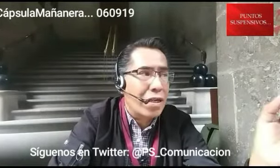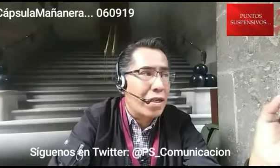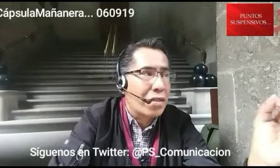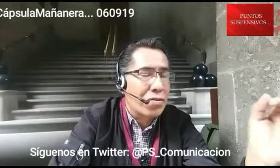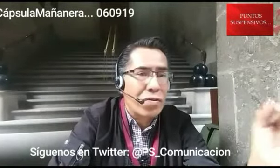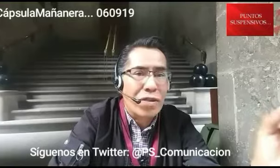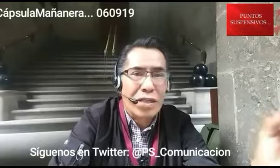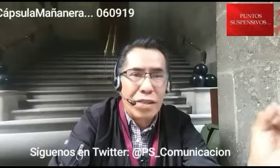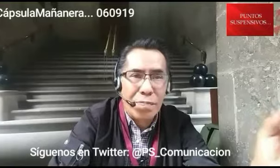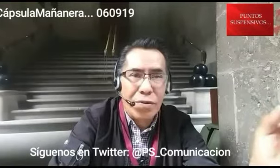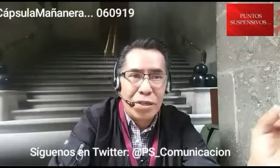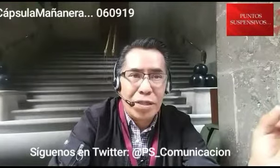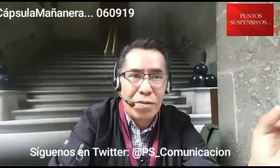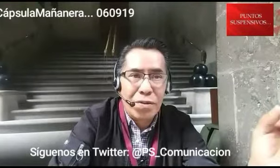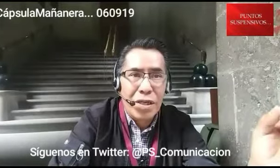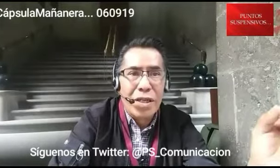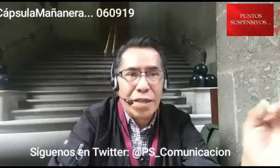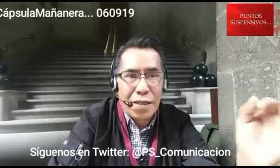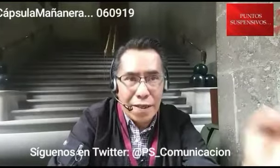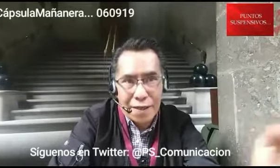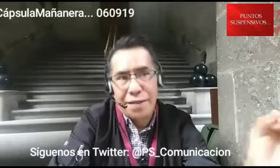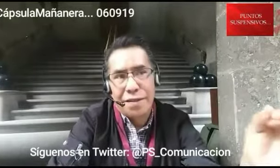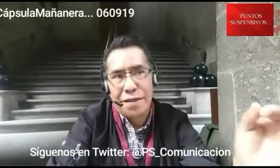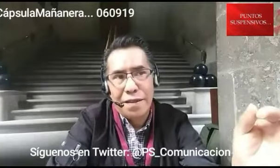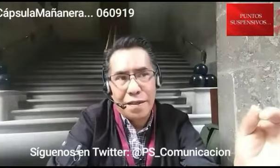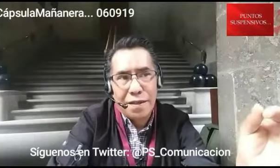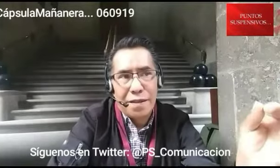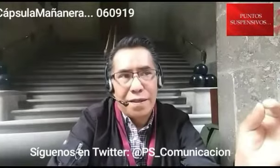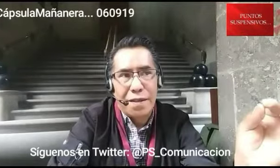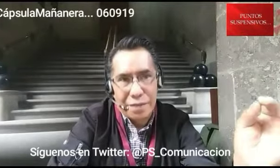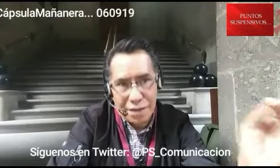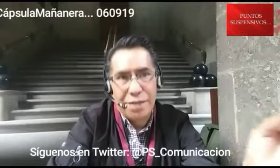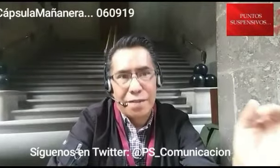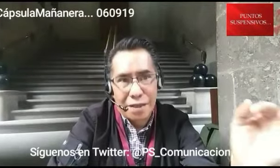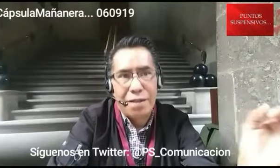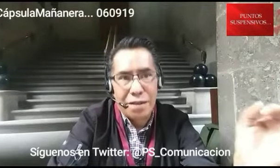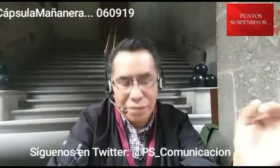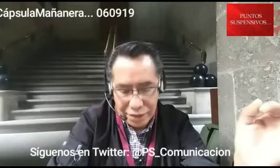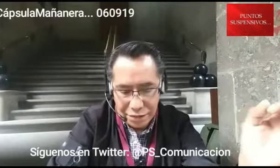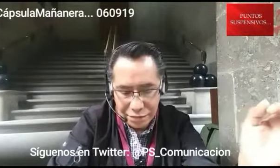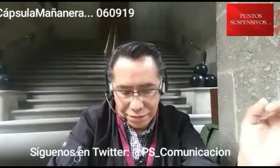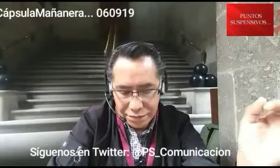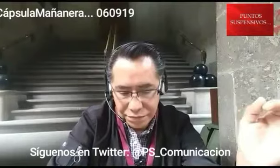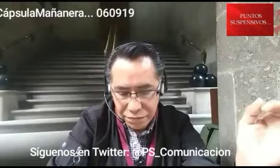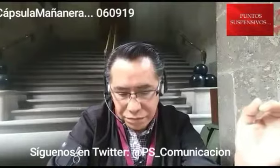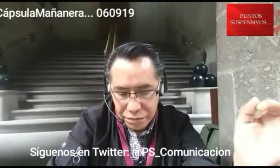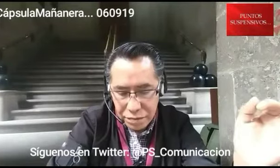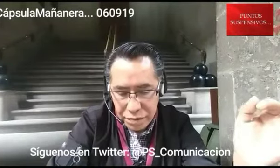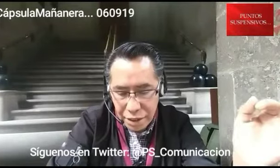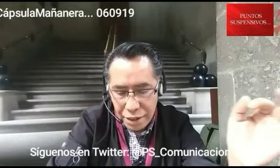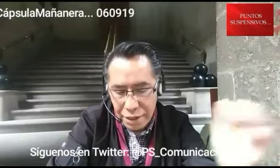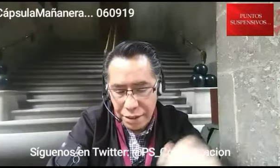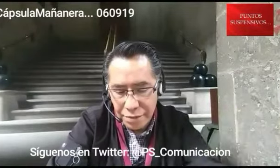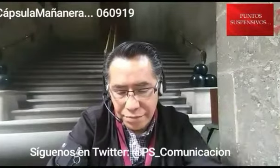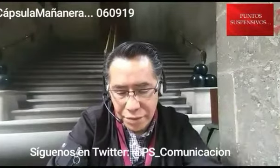migración hasta un 56% quiere decir que sí está teniendo éxito.